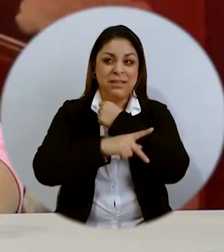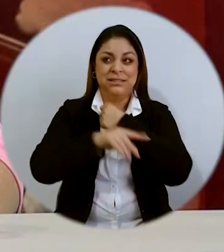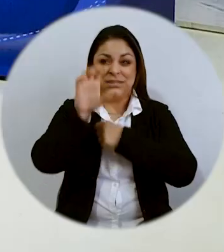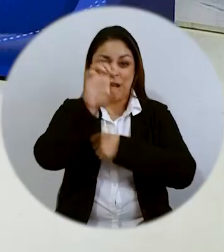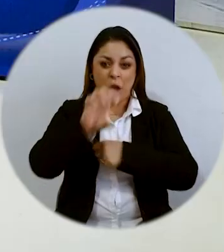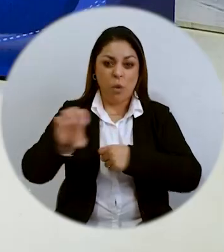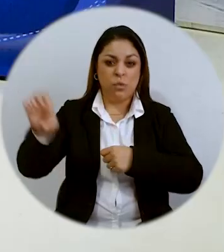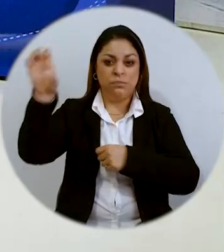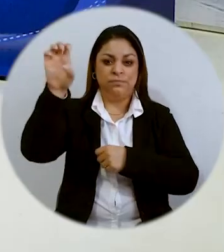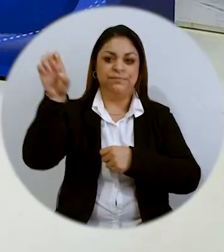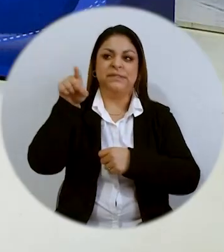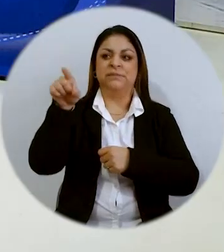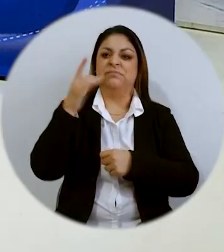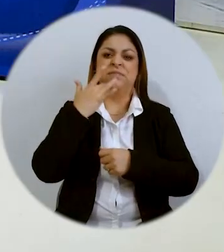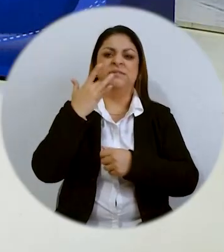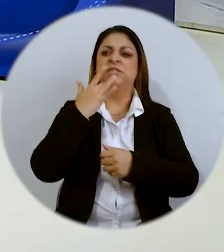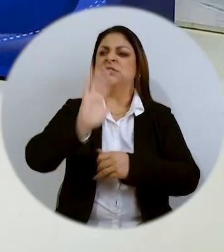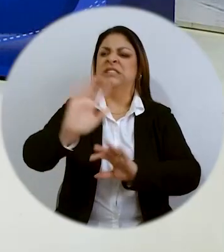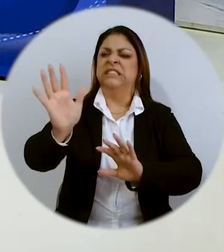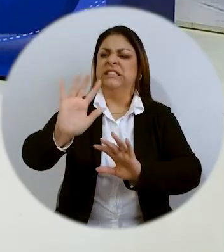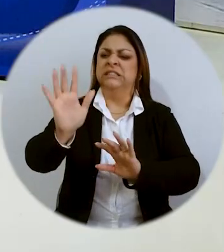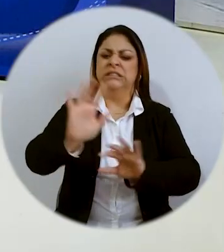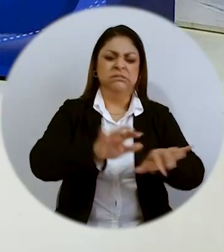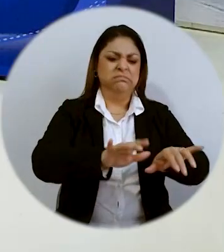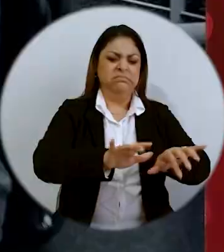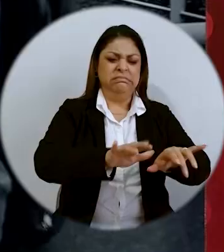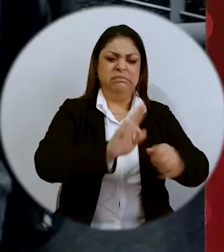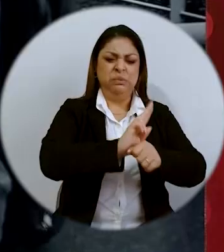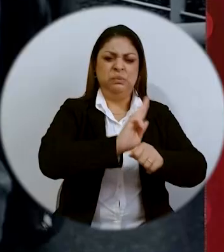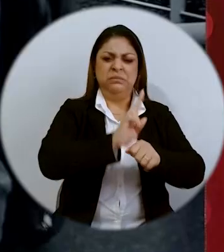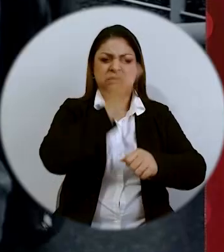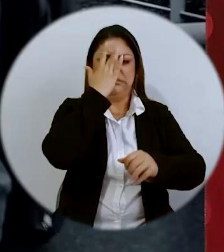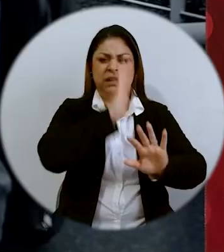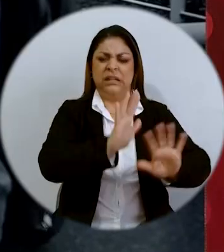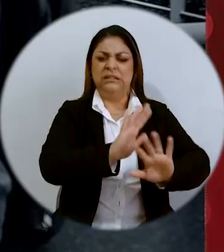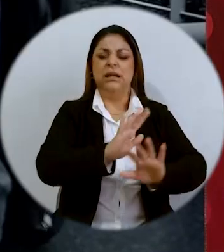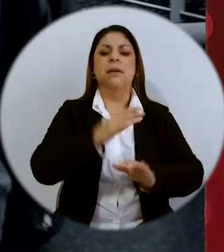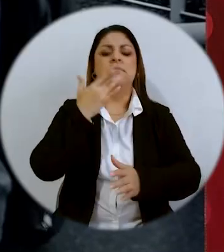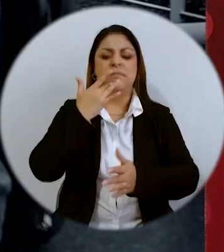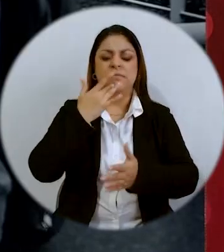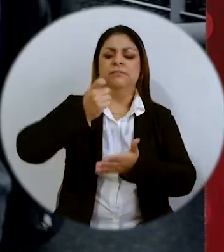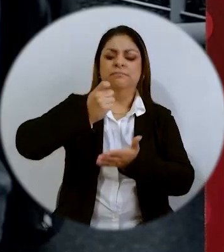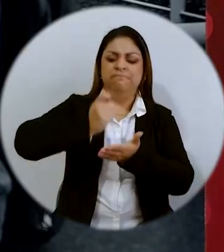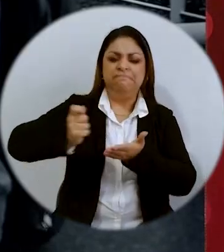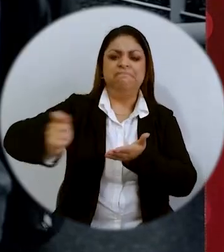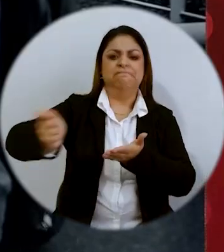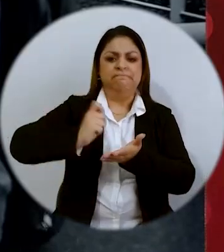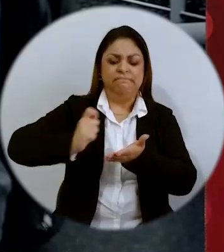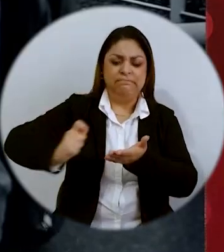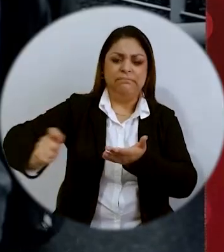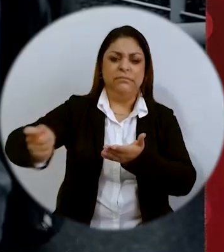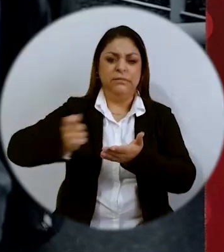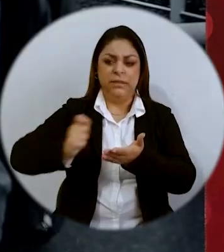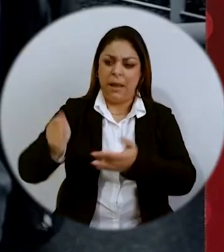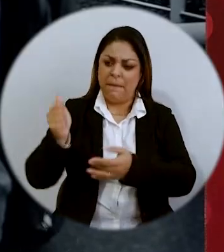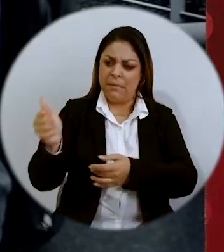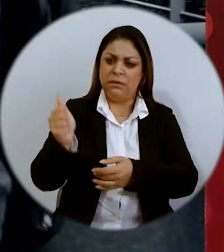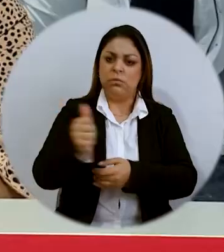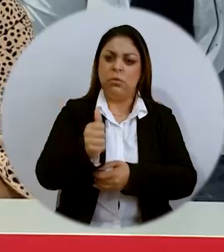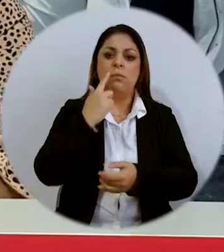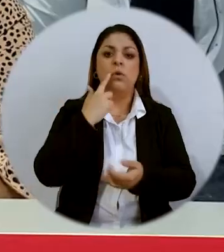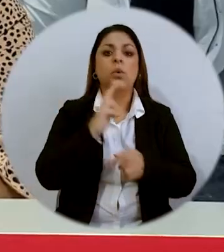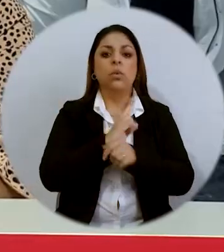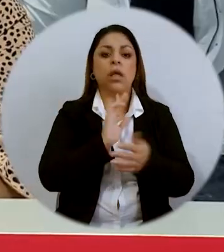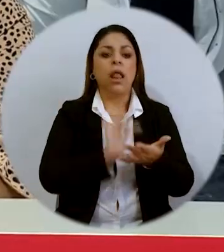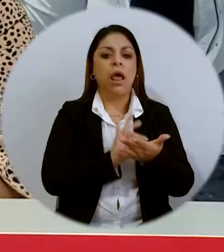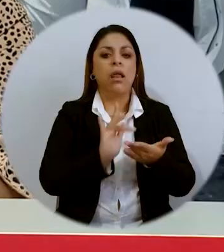europeos que ya están volviendo al lápiz y al papel en las escuelas, ¿verdad? Dado el impacto que podría tener el